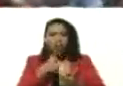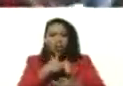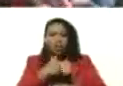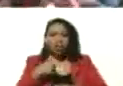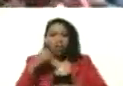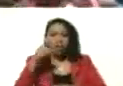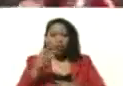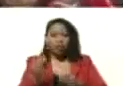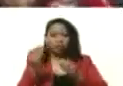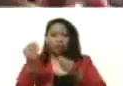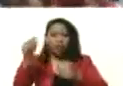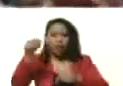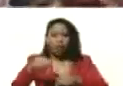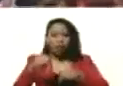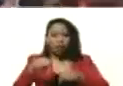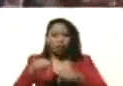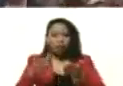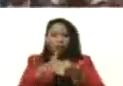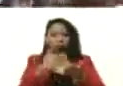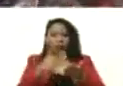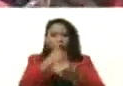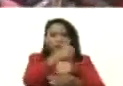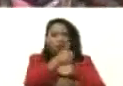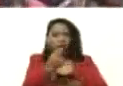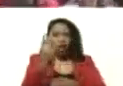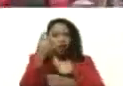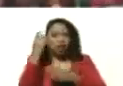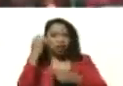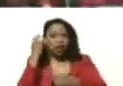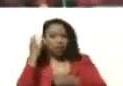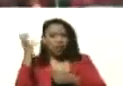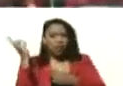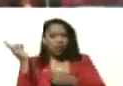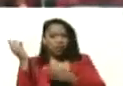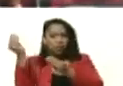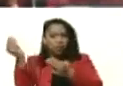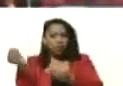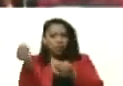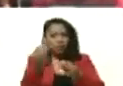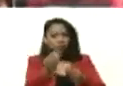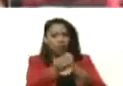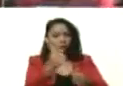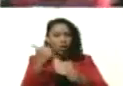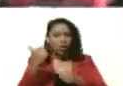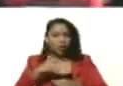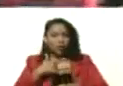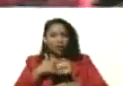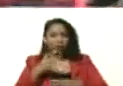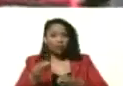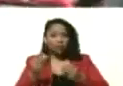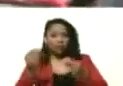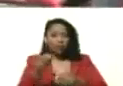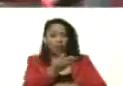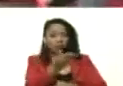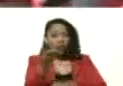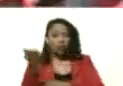también entregarle esto a cada una de ellas, y con ellos sentir que lo estamos entregando a